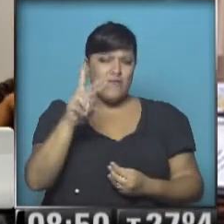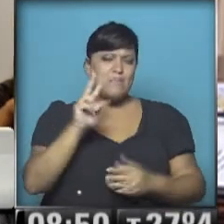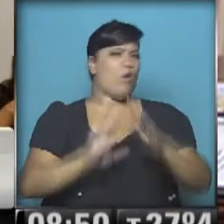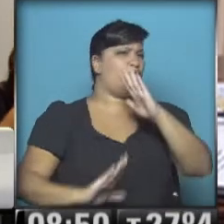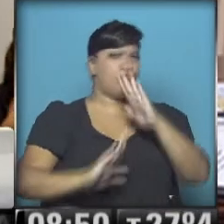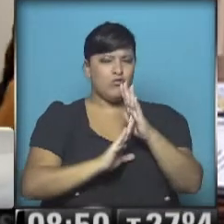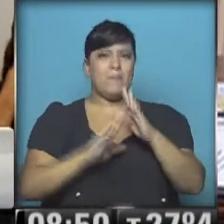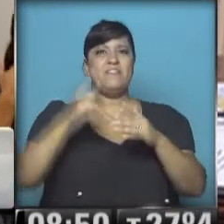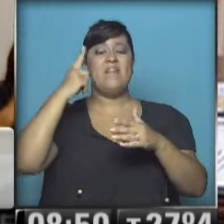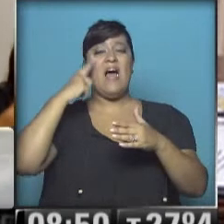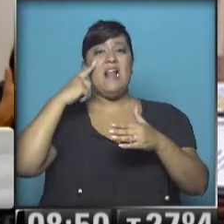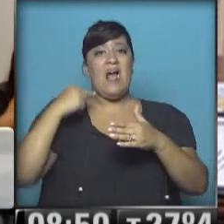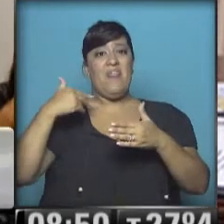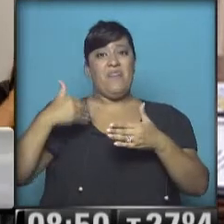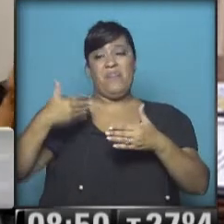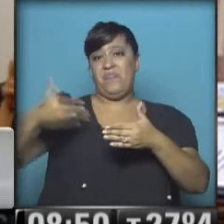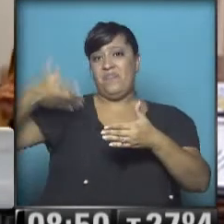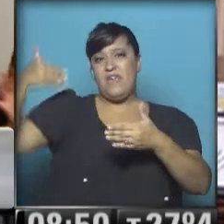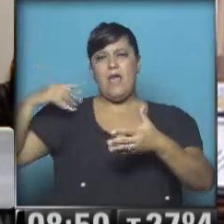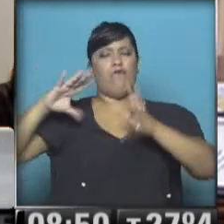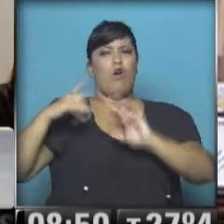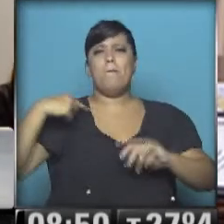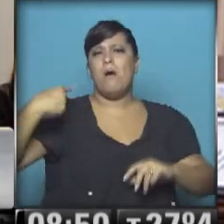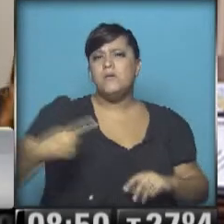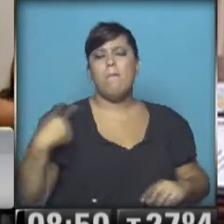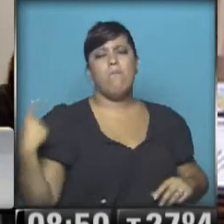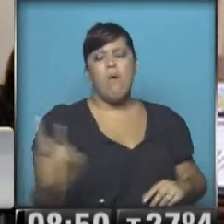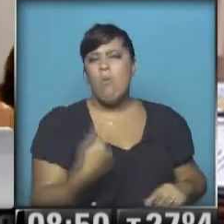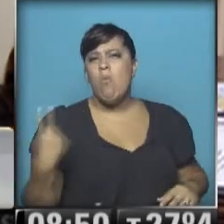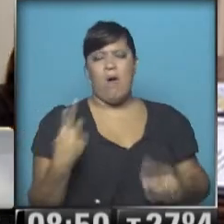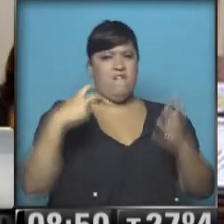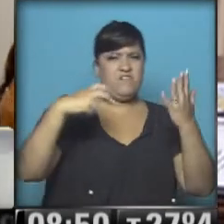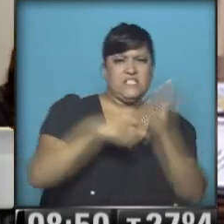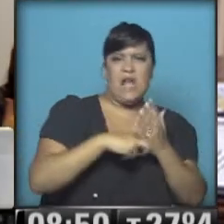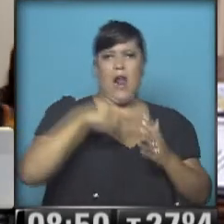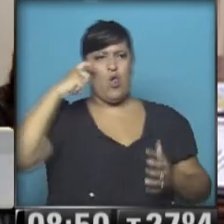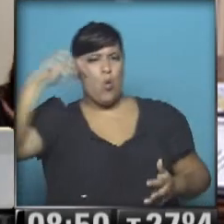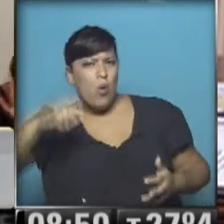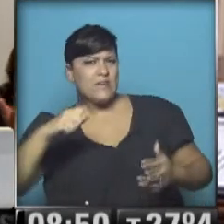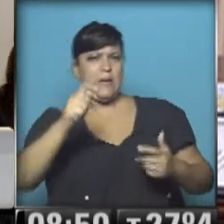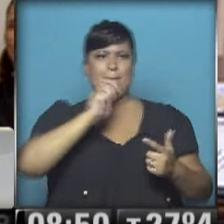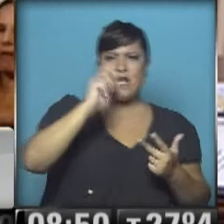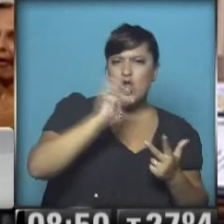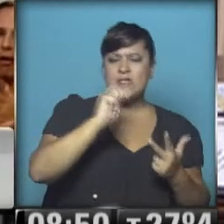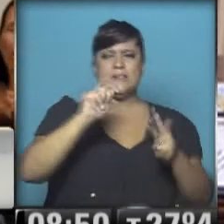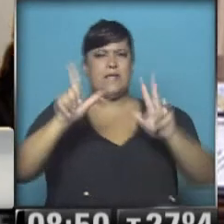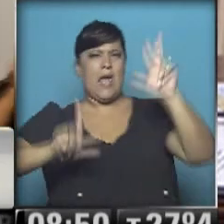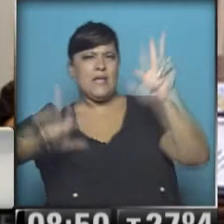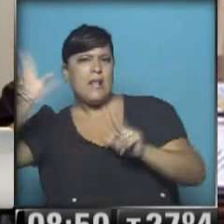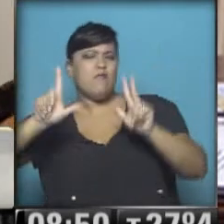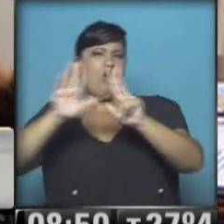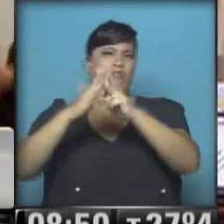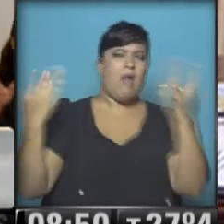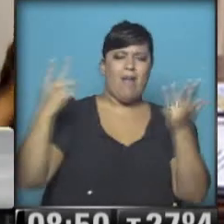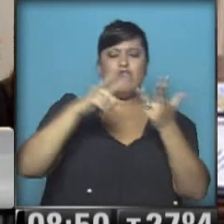en estos días una suerte de calecita permanente entre fiscales, jueces, periodistas, medios de comunicación,